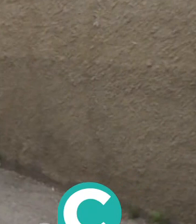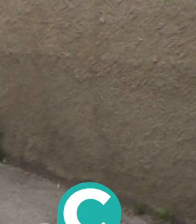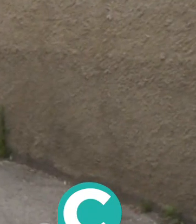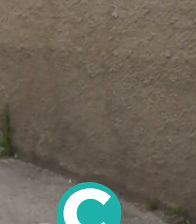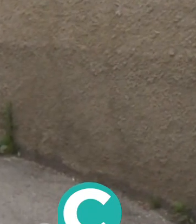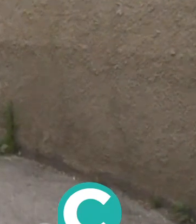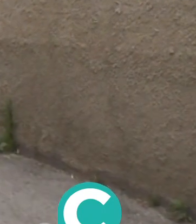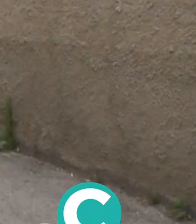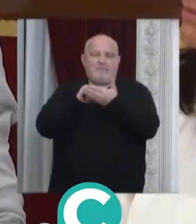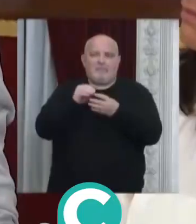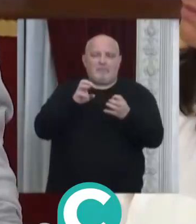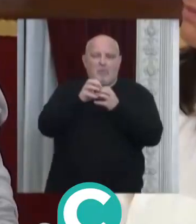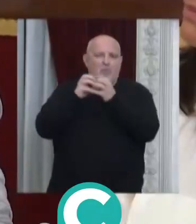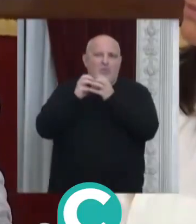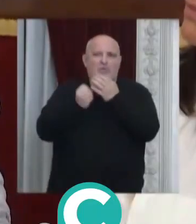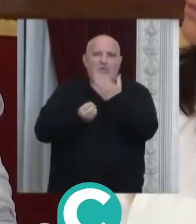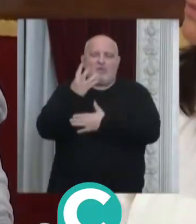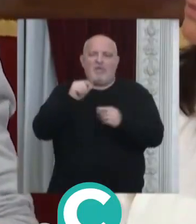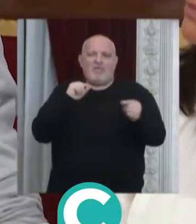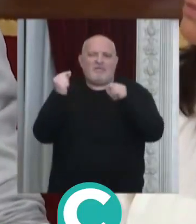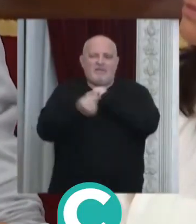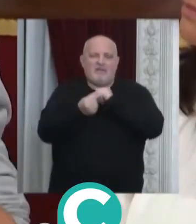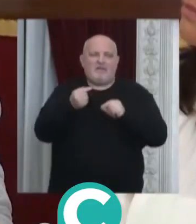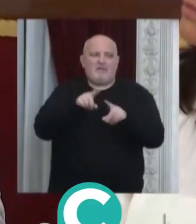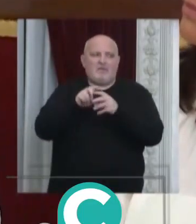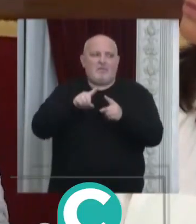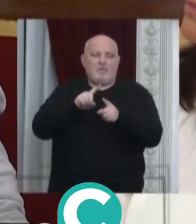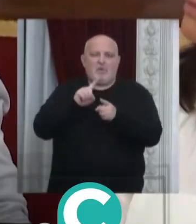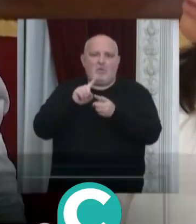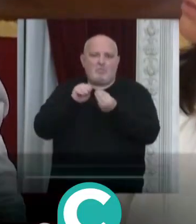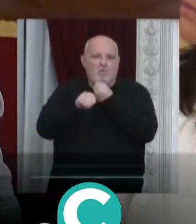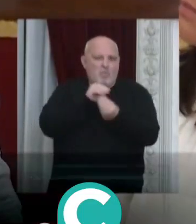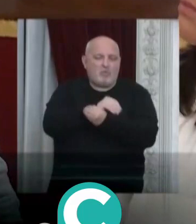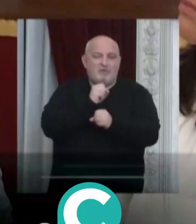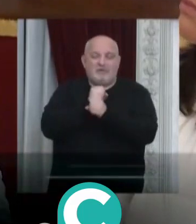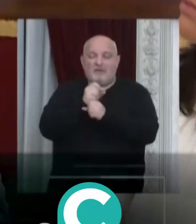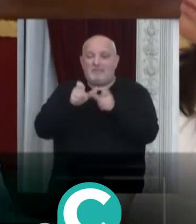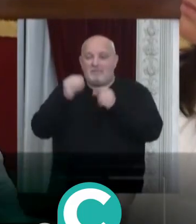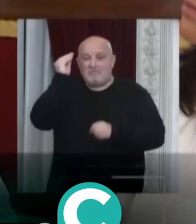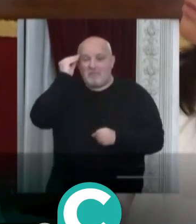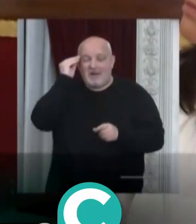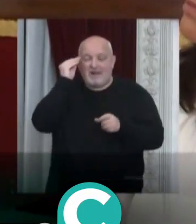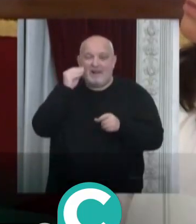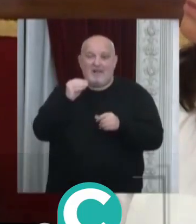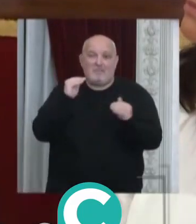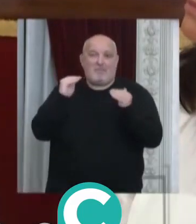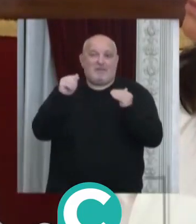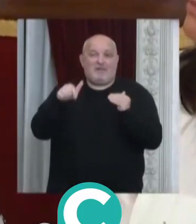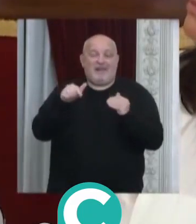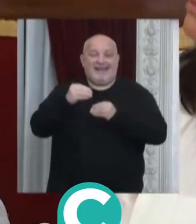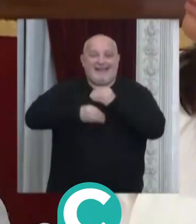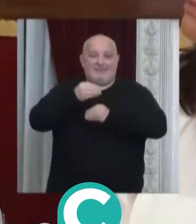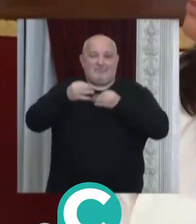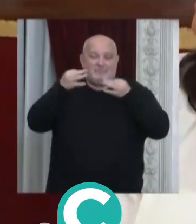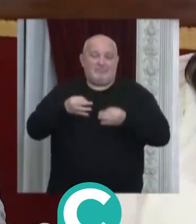estos cambios. Lo peor es que se han generado debates, ha generado controversia entre trabajadores y la memoria de muchas personas, pues en un momento en el que debería de haber